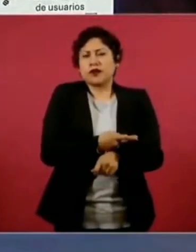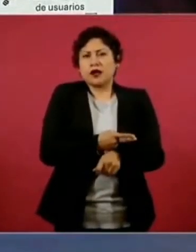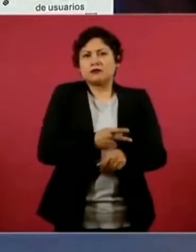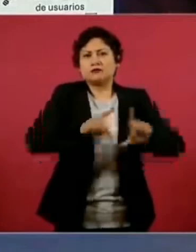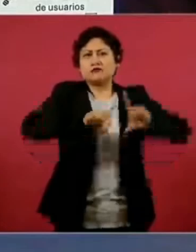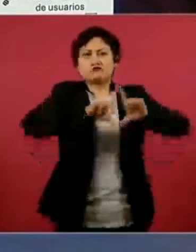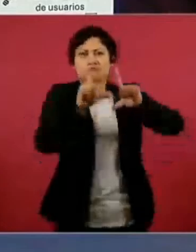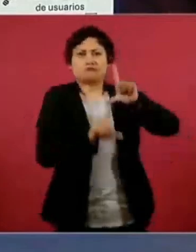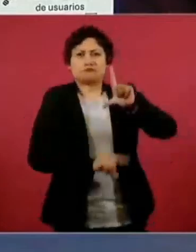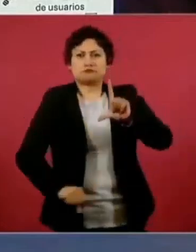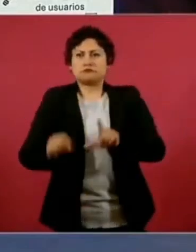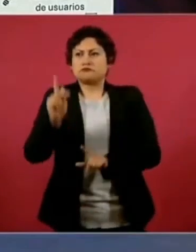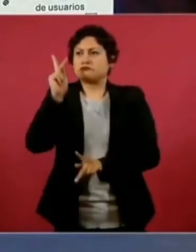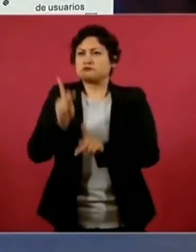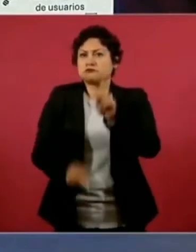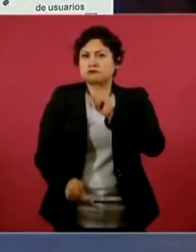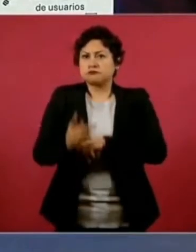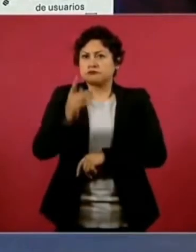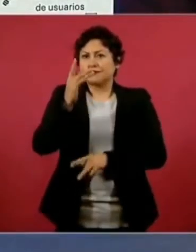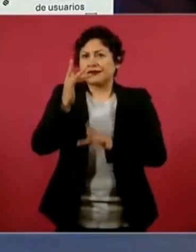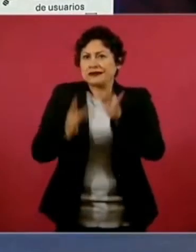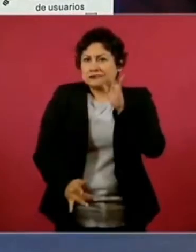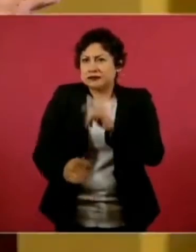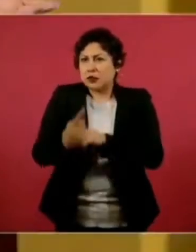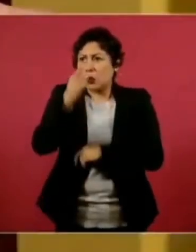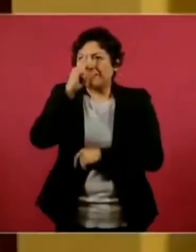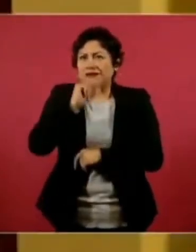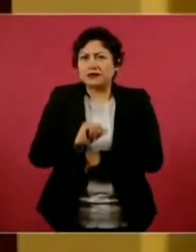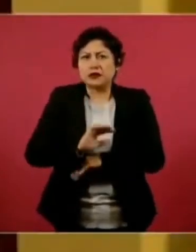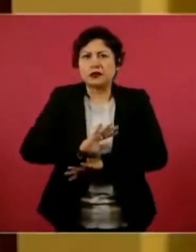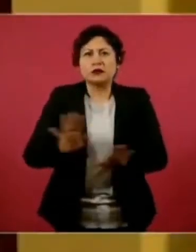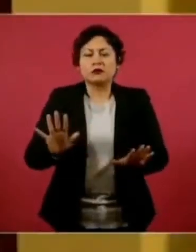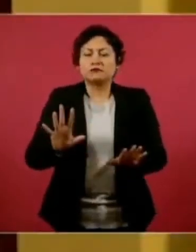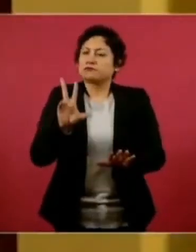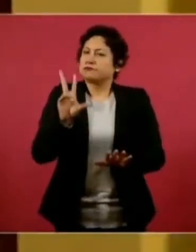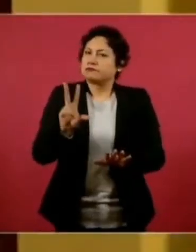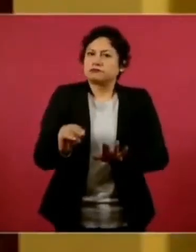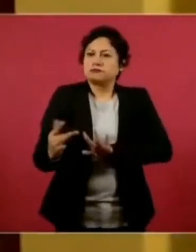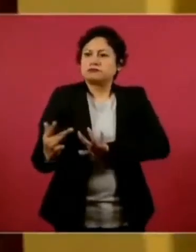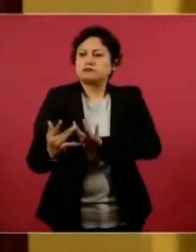la electricidad desde los puntos de generación hasta los puntos de consumo.